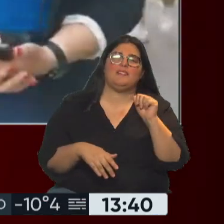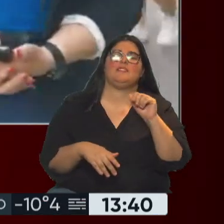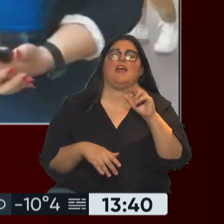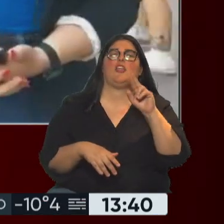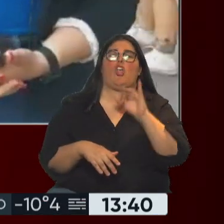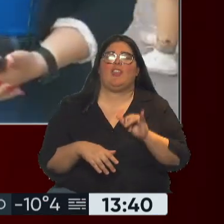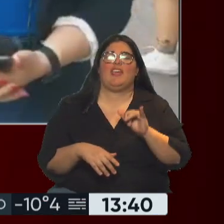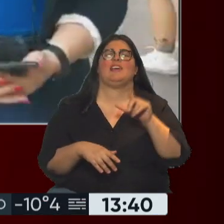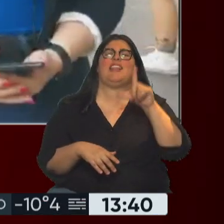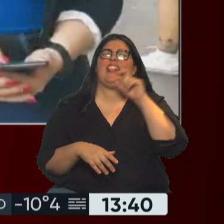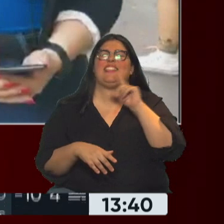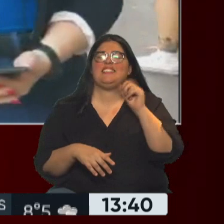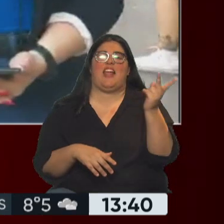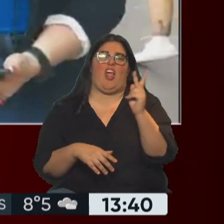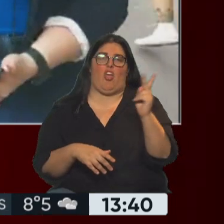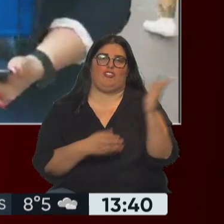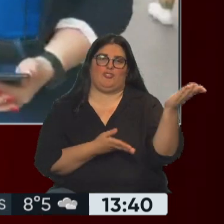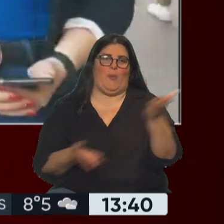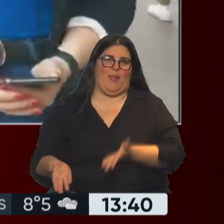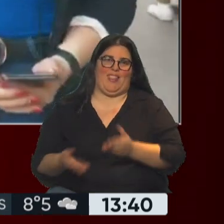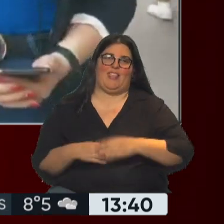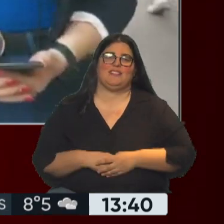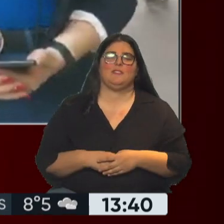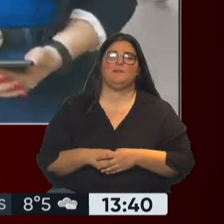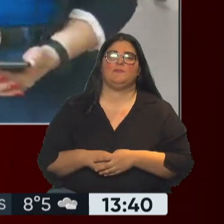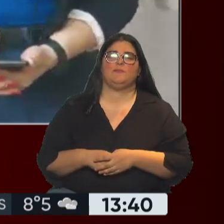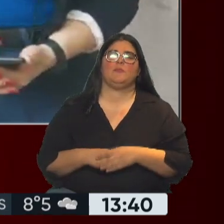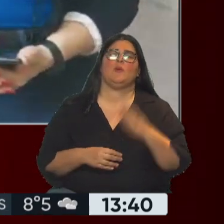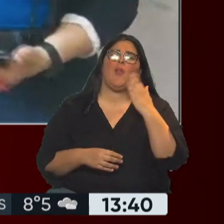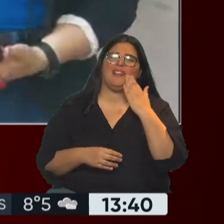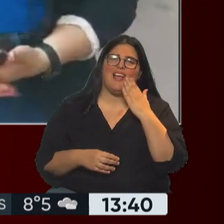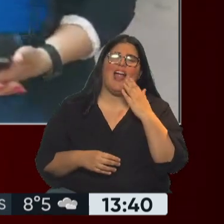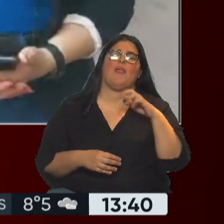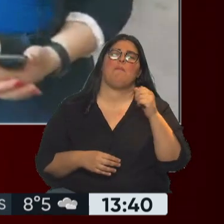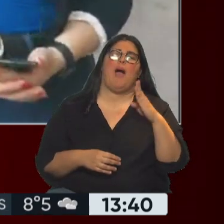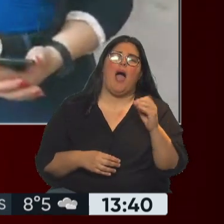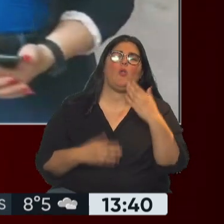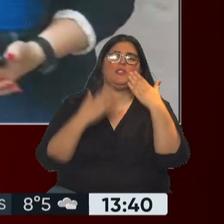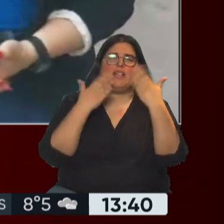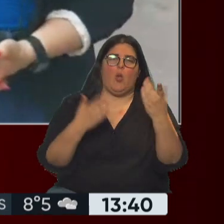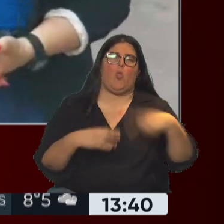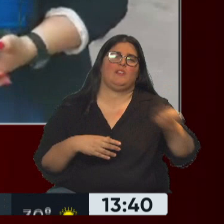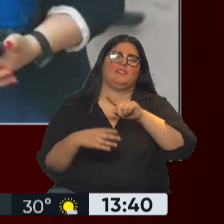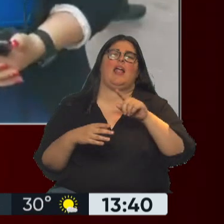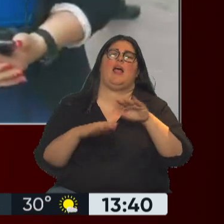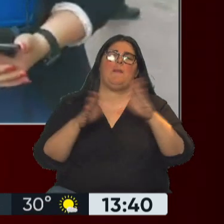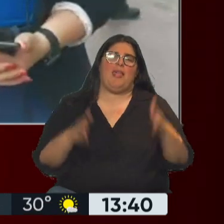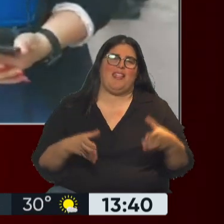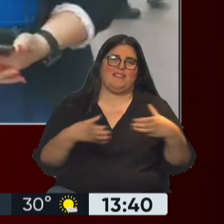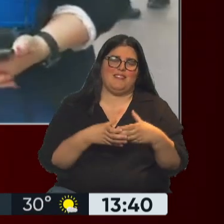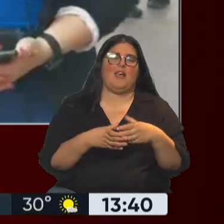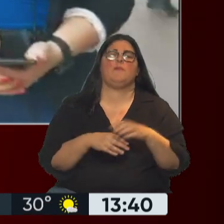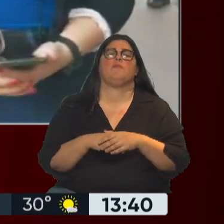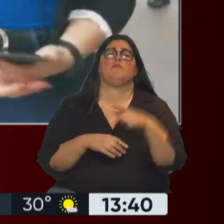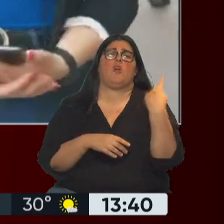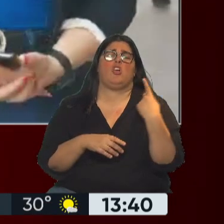Martínez. Bienvenidas a ambas, ¿cómo andan? Buenas tardes, Pablo, saludos a ti, a toda la mesa. Bueno,